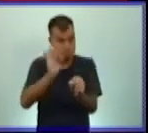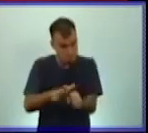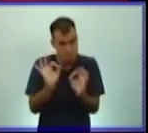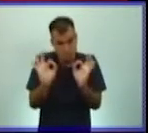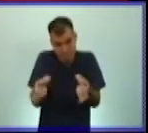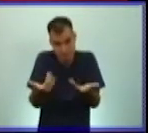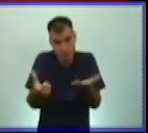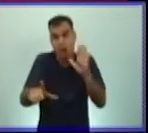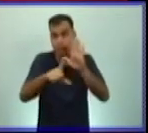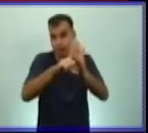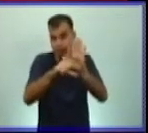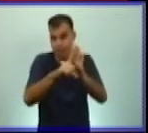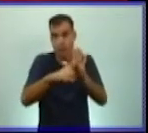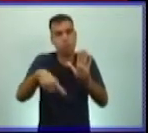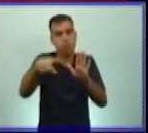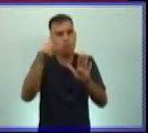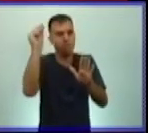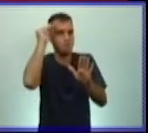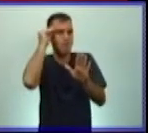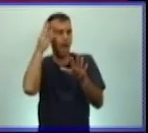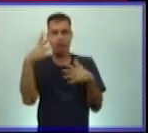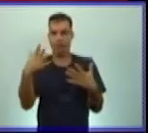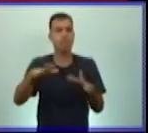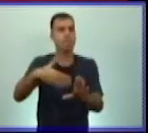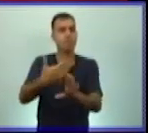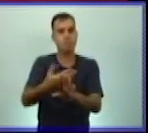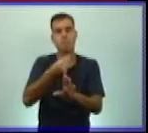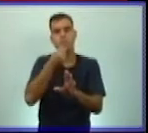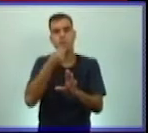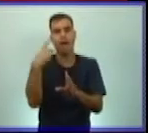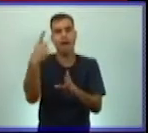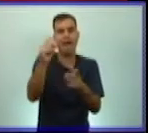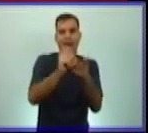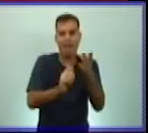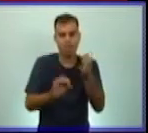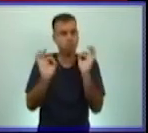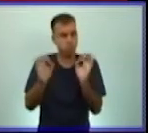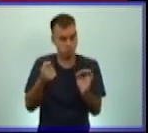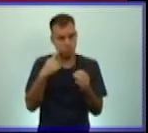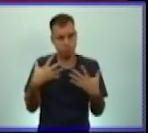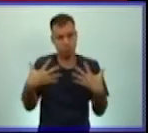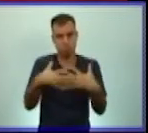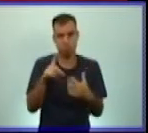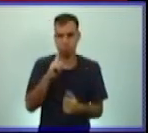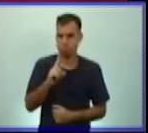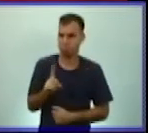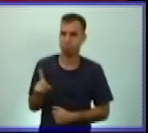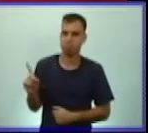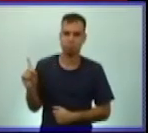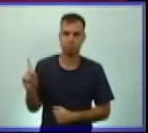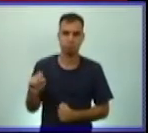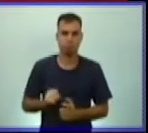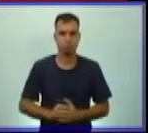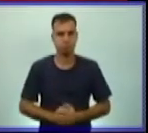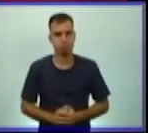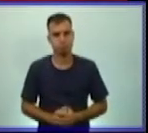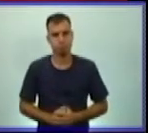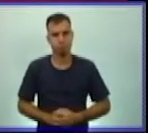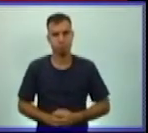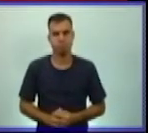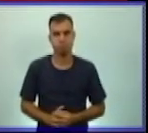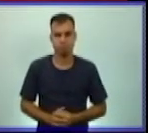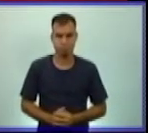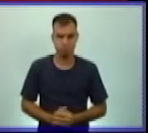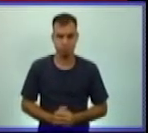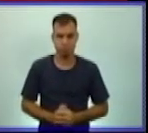servir a ustedes de base para después enfrentarse a ejercicios de este tipo y que son de gran importancia para el 8º